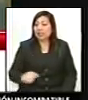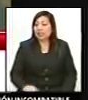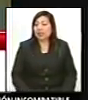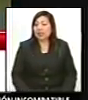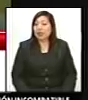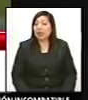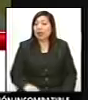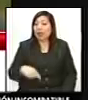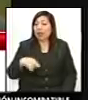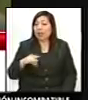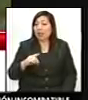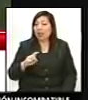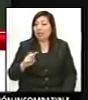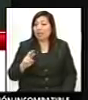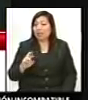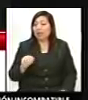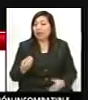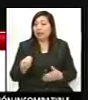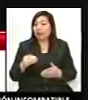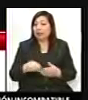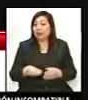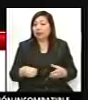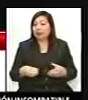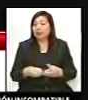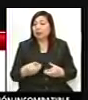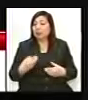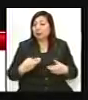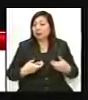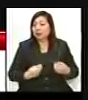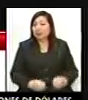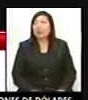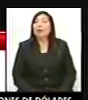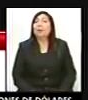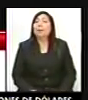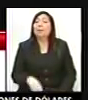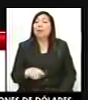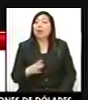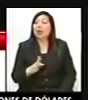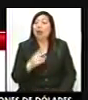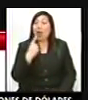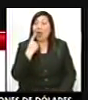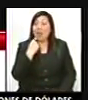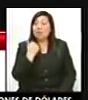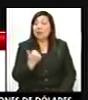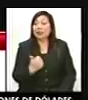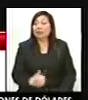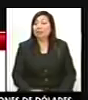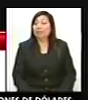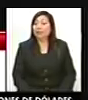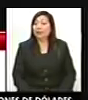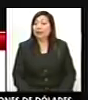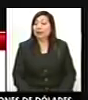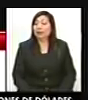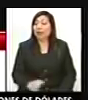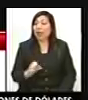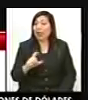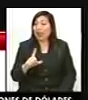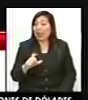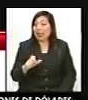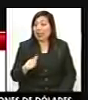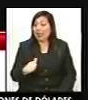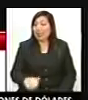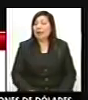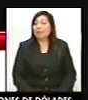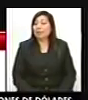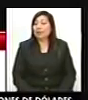Rafael Quevedo Flores y los integrantes del Comité de Proconectividad, Pablo Edgar Araníbal Osorio, Elena Aida Coterno